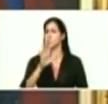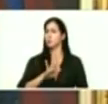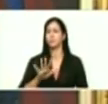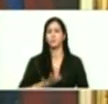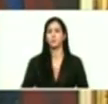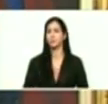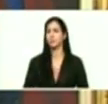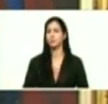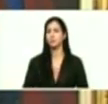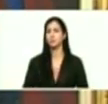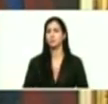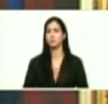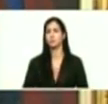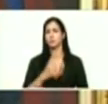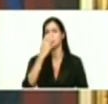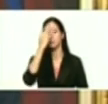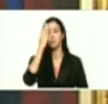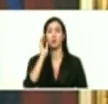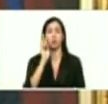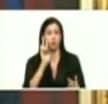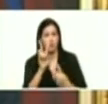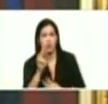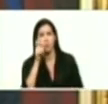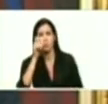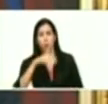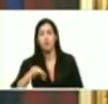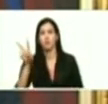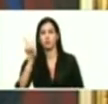cada vez uno más admira al pueblo venezolano